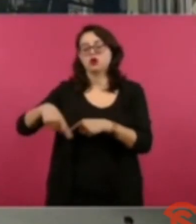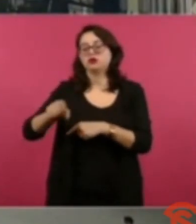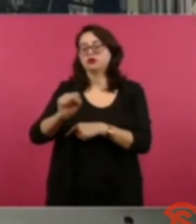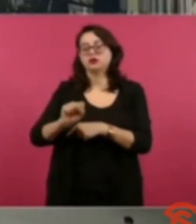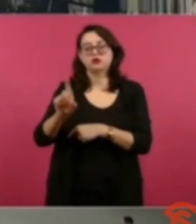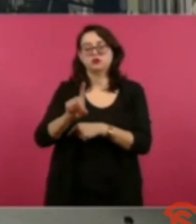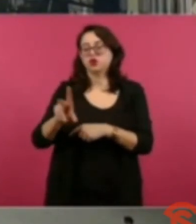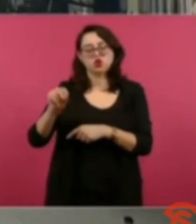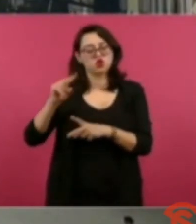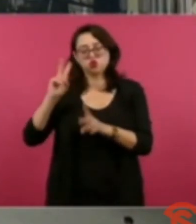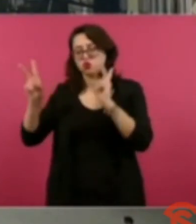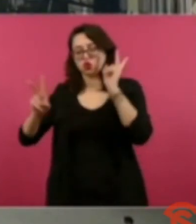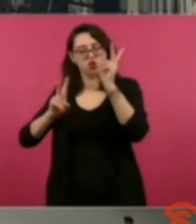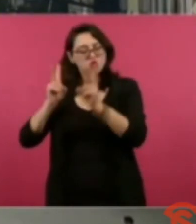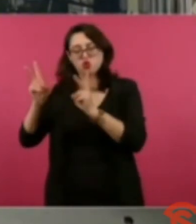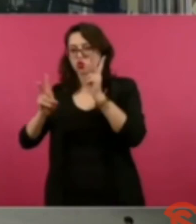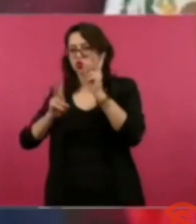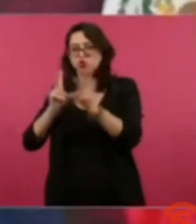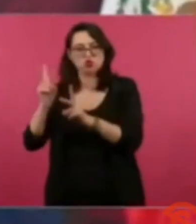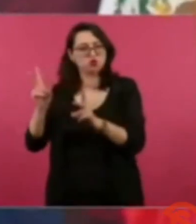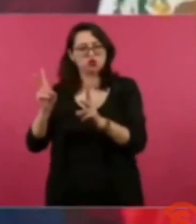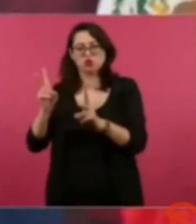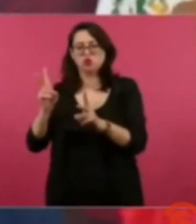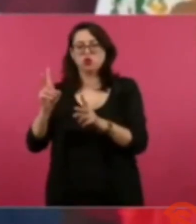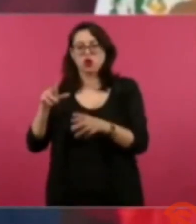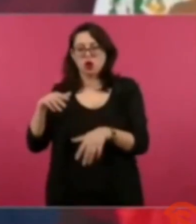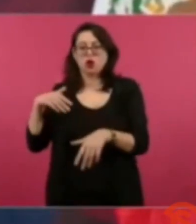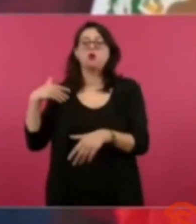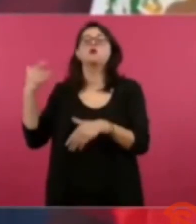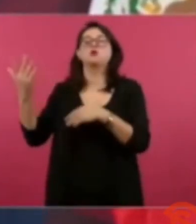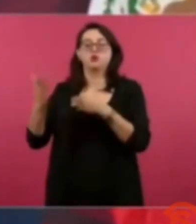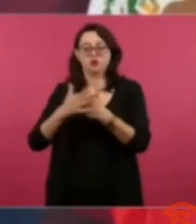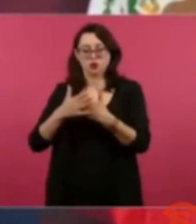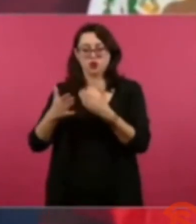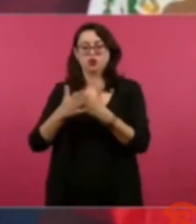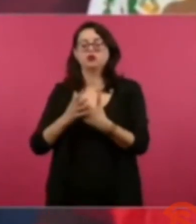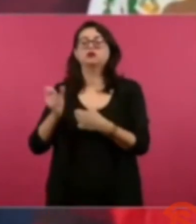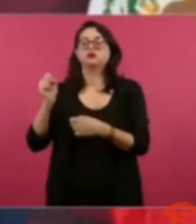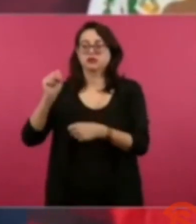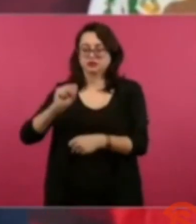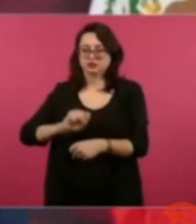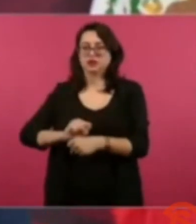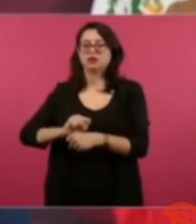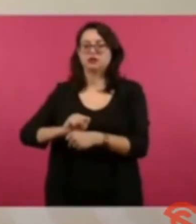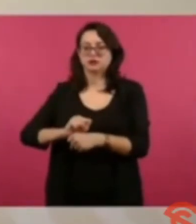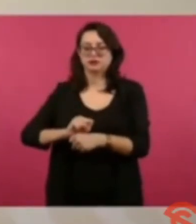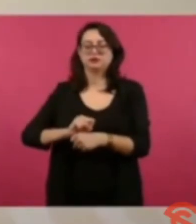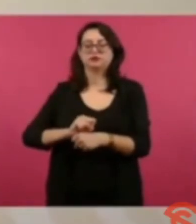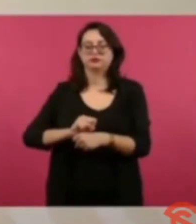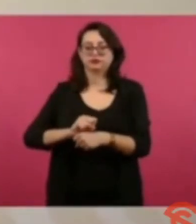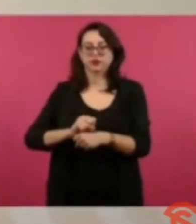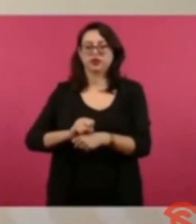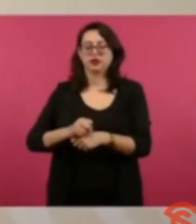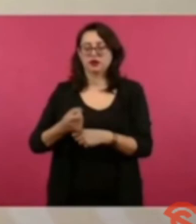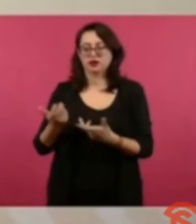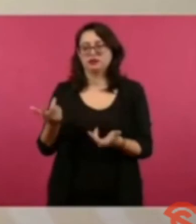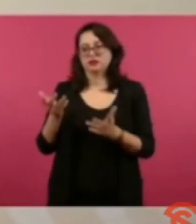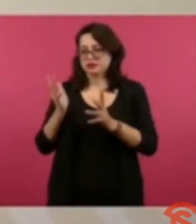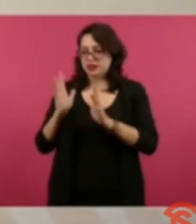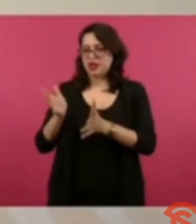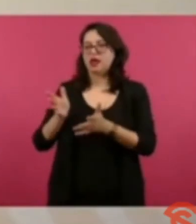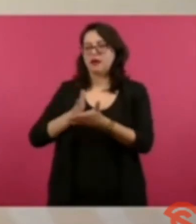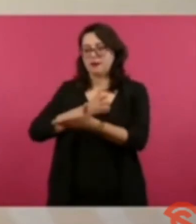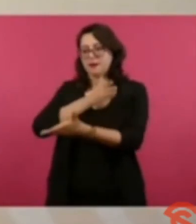carga. Y la semana que viene me toca de nuevo el Tren Maya. Ahí sí, de Palenque.